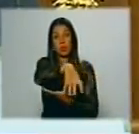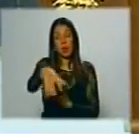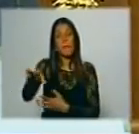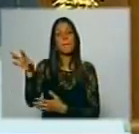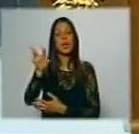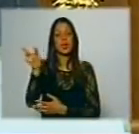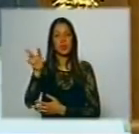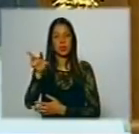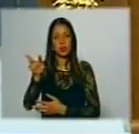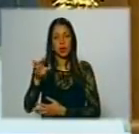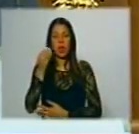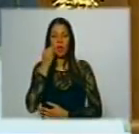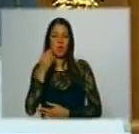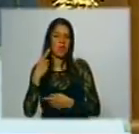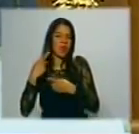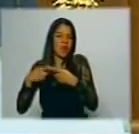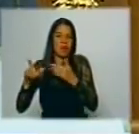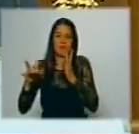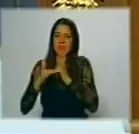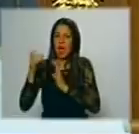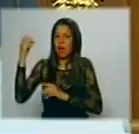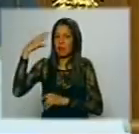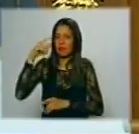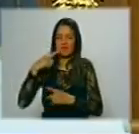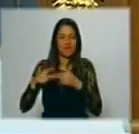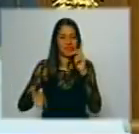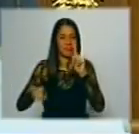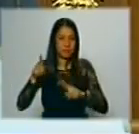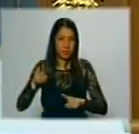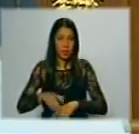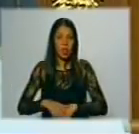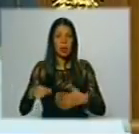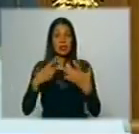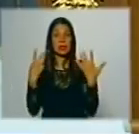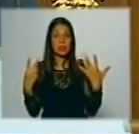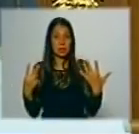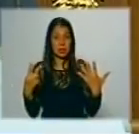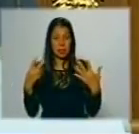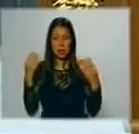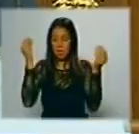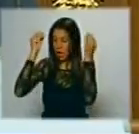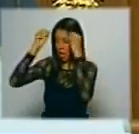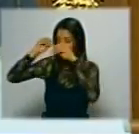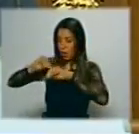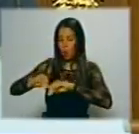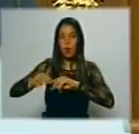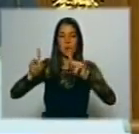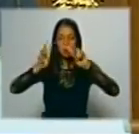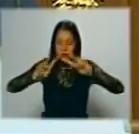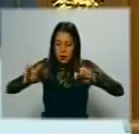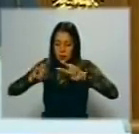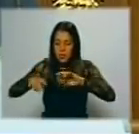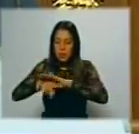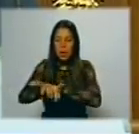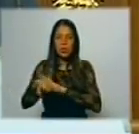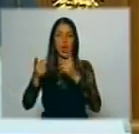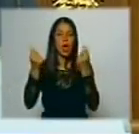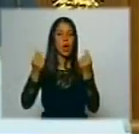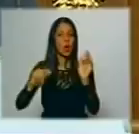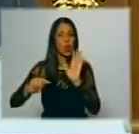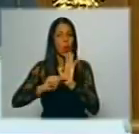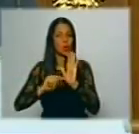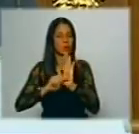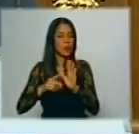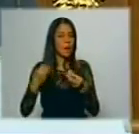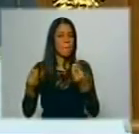bienes y prestación de servicios. 7. Coordinar iniciativas de investigación económica necesarias